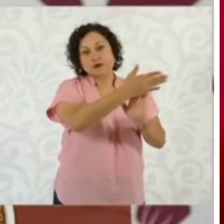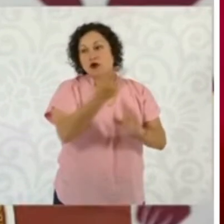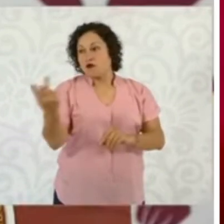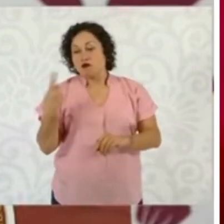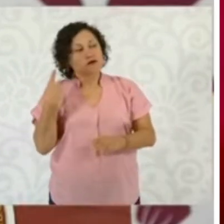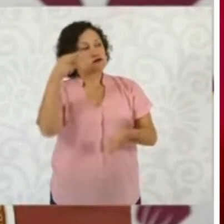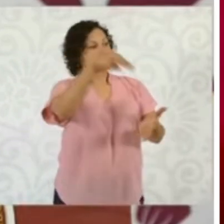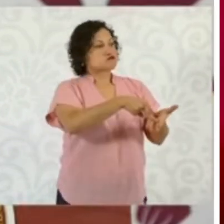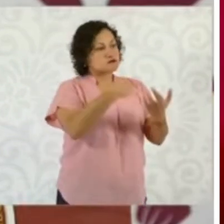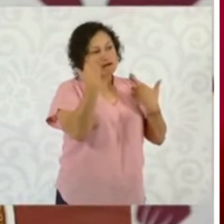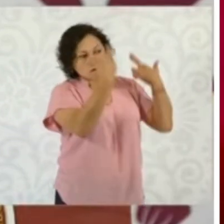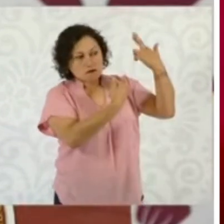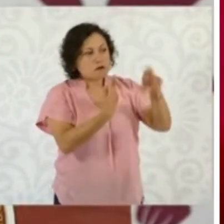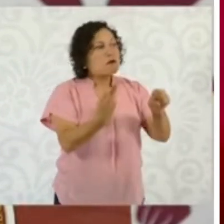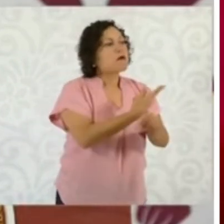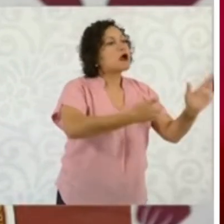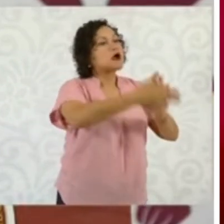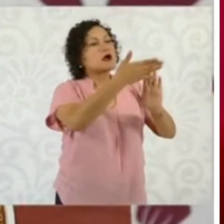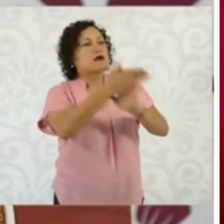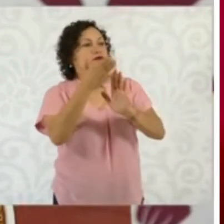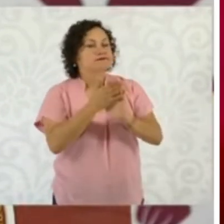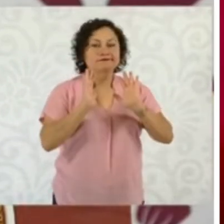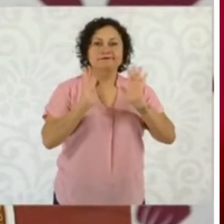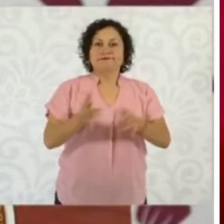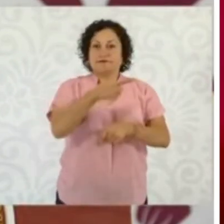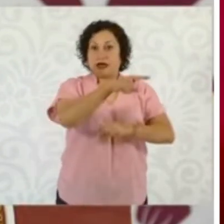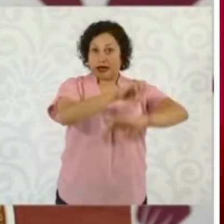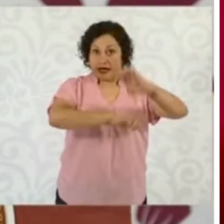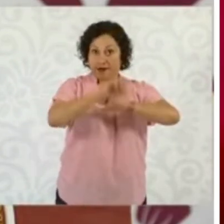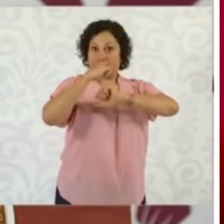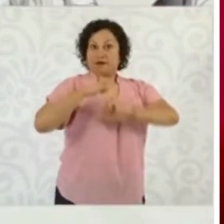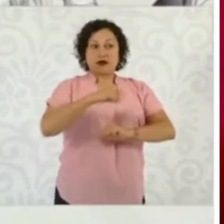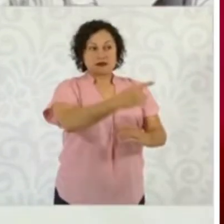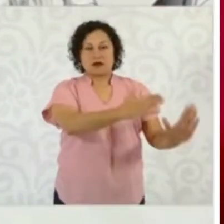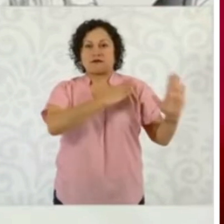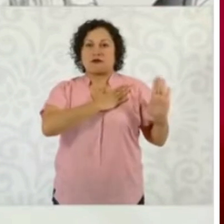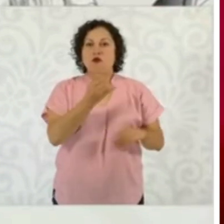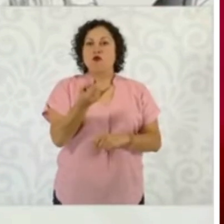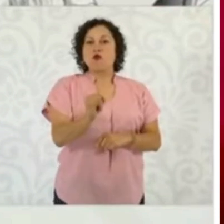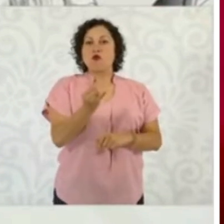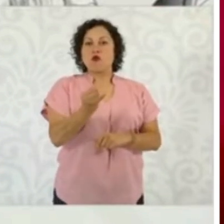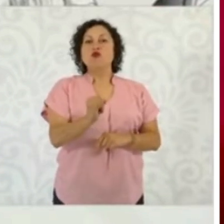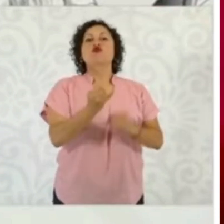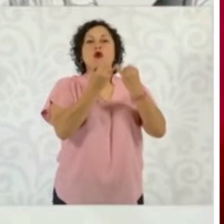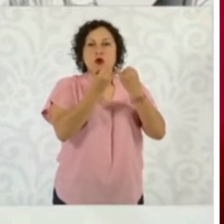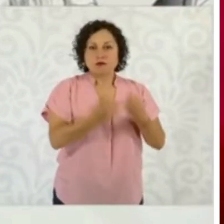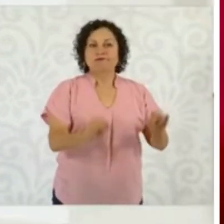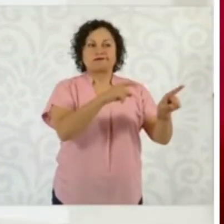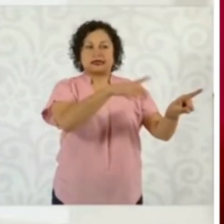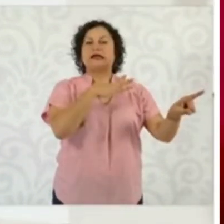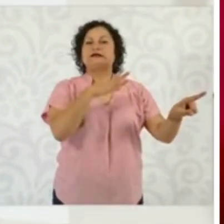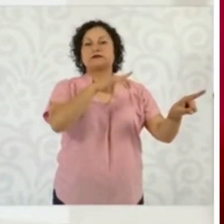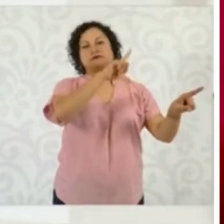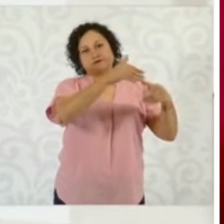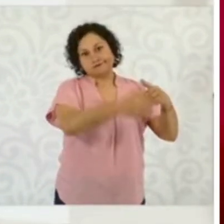supervisión de obra. Ya se comprometió la empresa a que en junio de este año se inaugura la primera etapa y ya